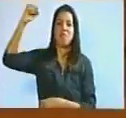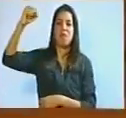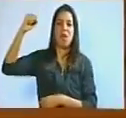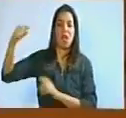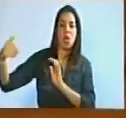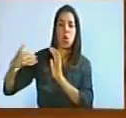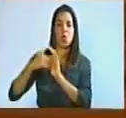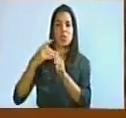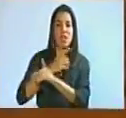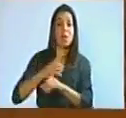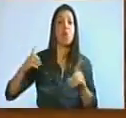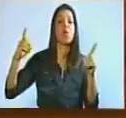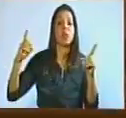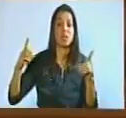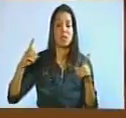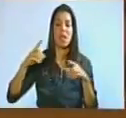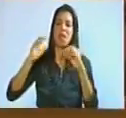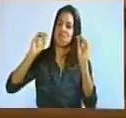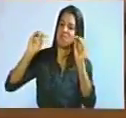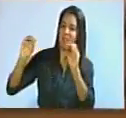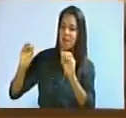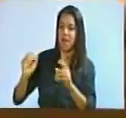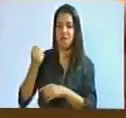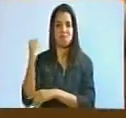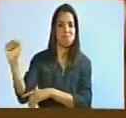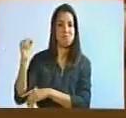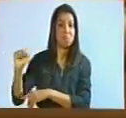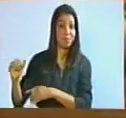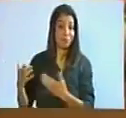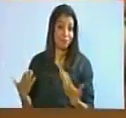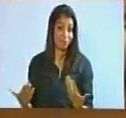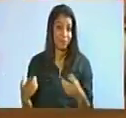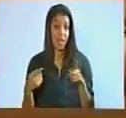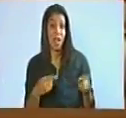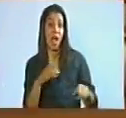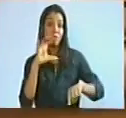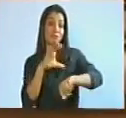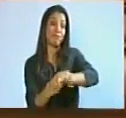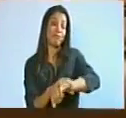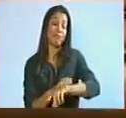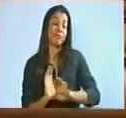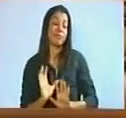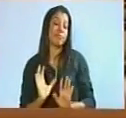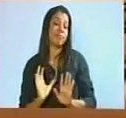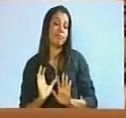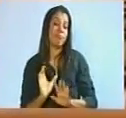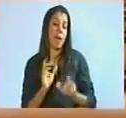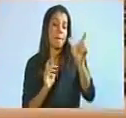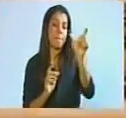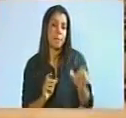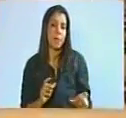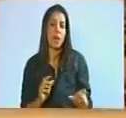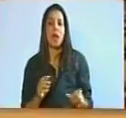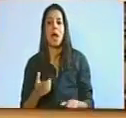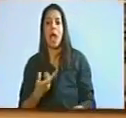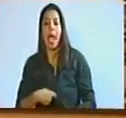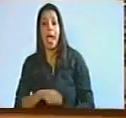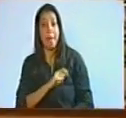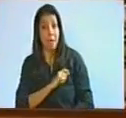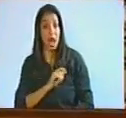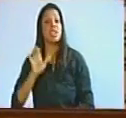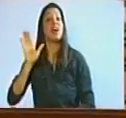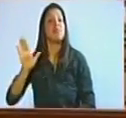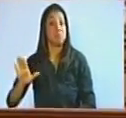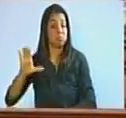antidemocráticos abiertamente llamando a desconocer el orden constitucional. Bueno, en el caso de los presos de España, esos sí son presos